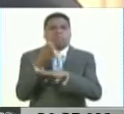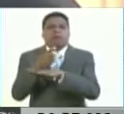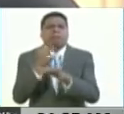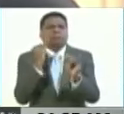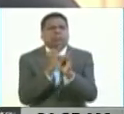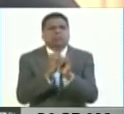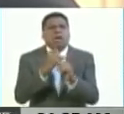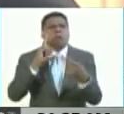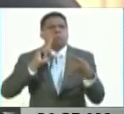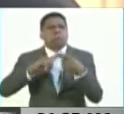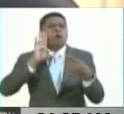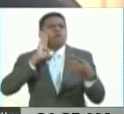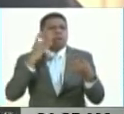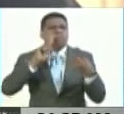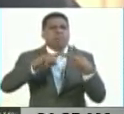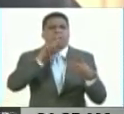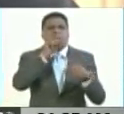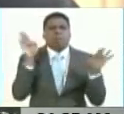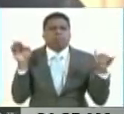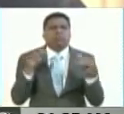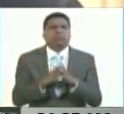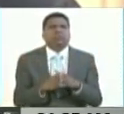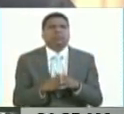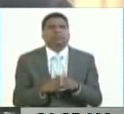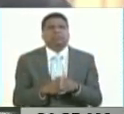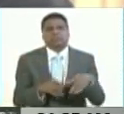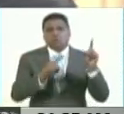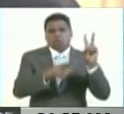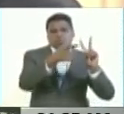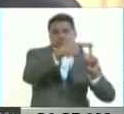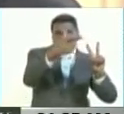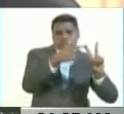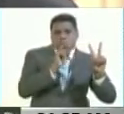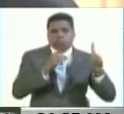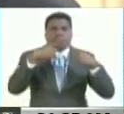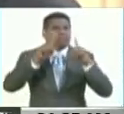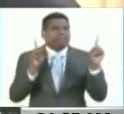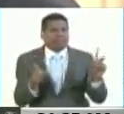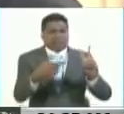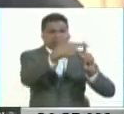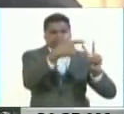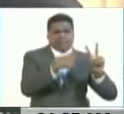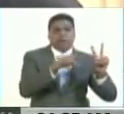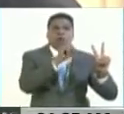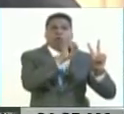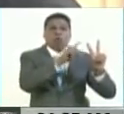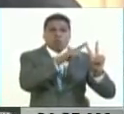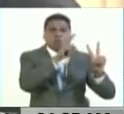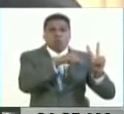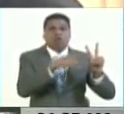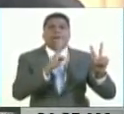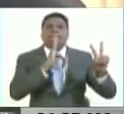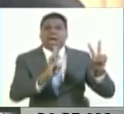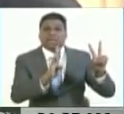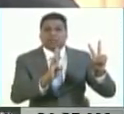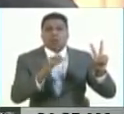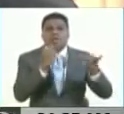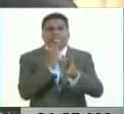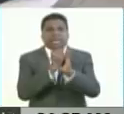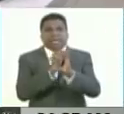sociales, etcétera. No tiene nada que ver. La red bancaria es una cosa y la red de internet para lo que es ABA y todo eso es totalmente